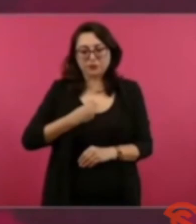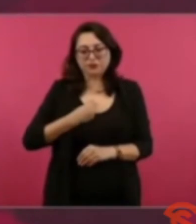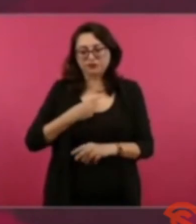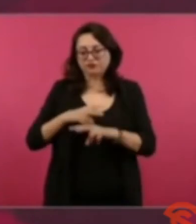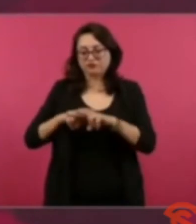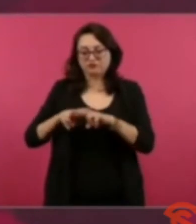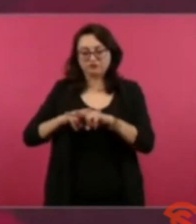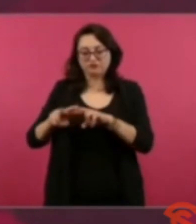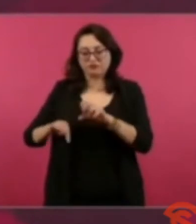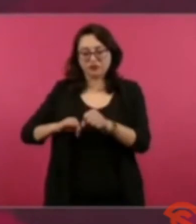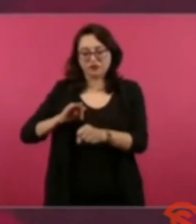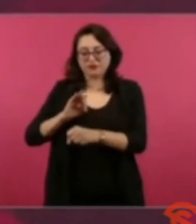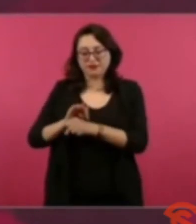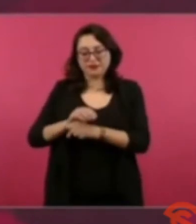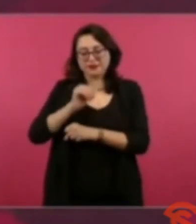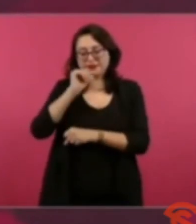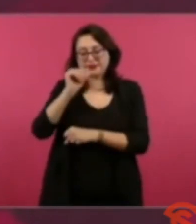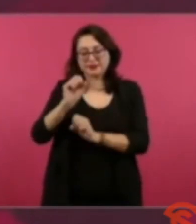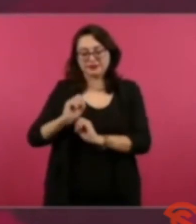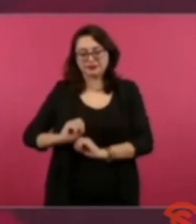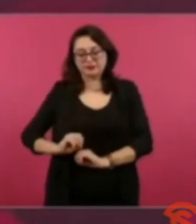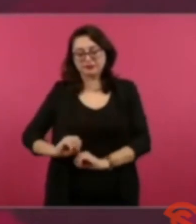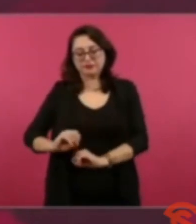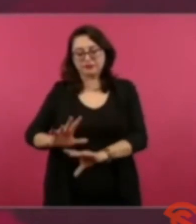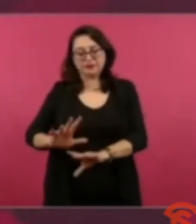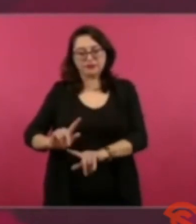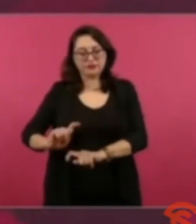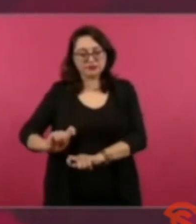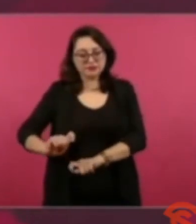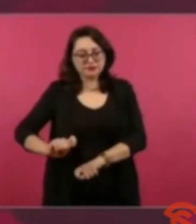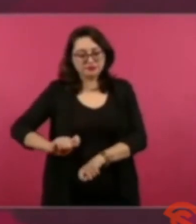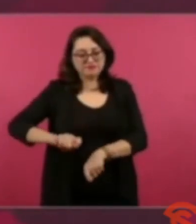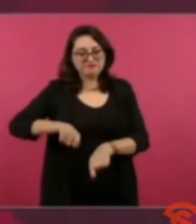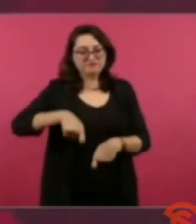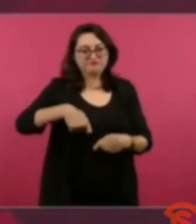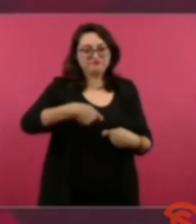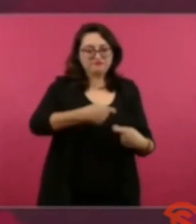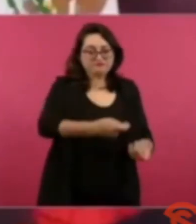ferrocarriles no tuvo relación con eso.